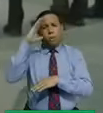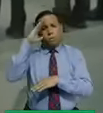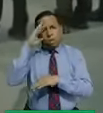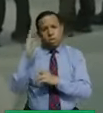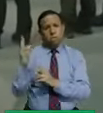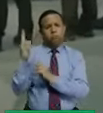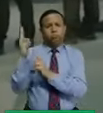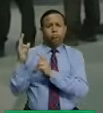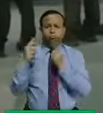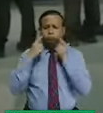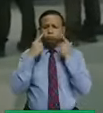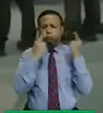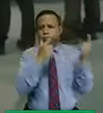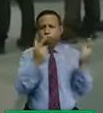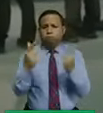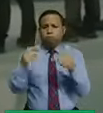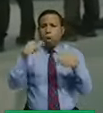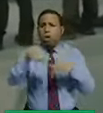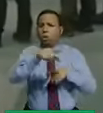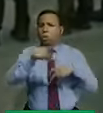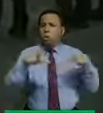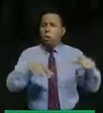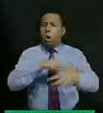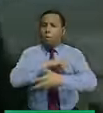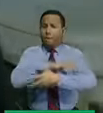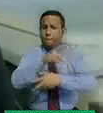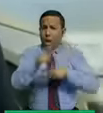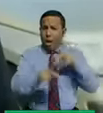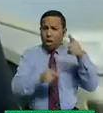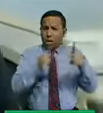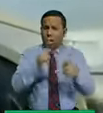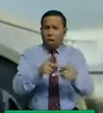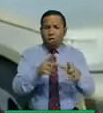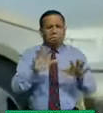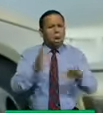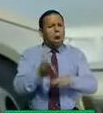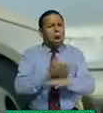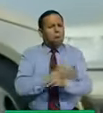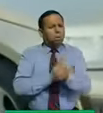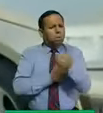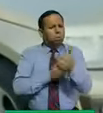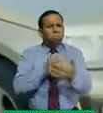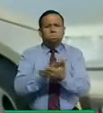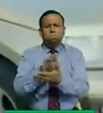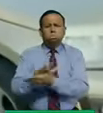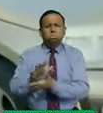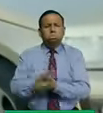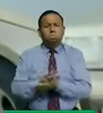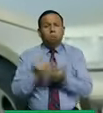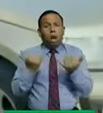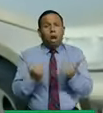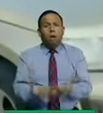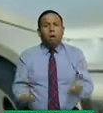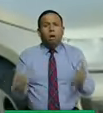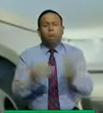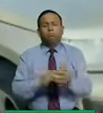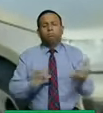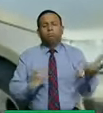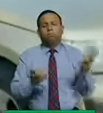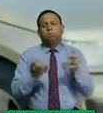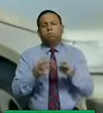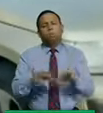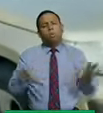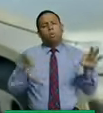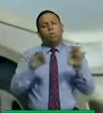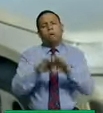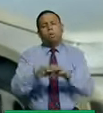se creía que ese era un punto tranquilo. Para que de inmediato se pueda militarizar todo el casco urbano. Esa